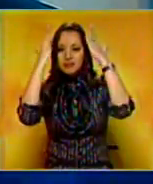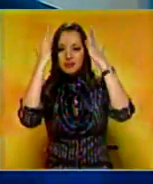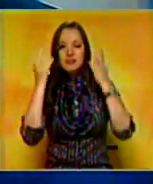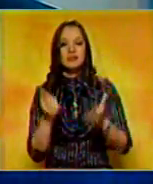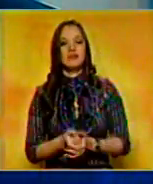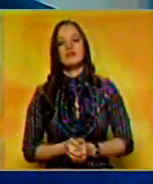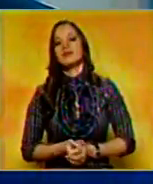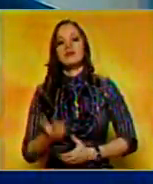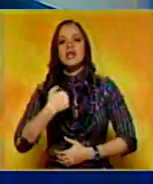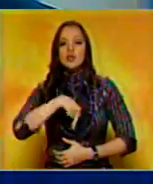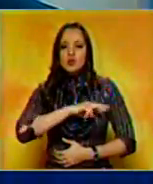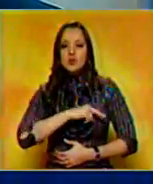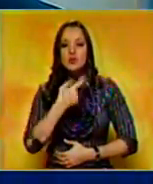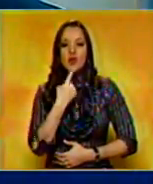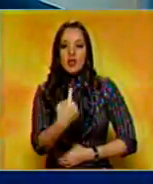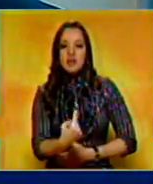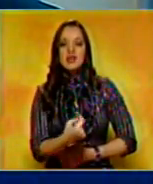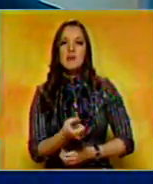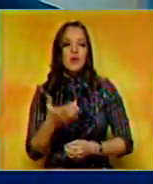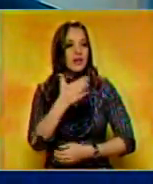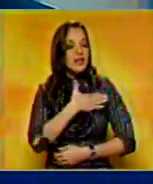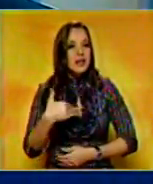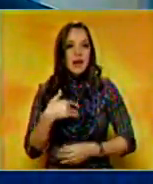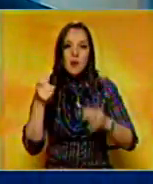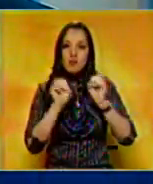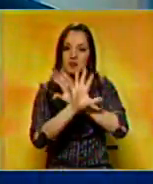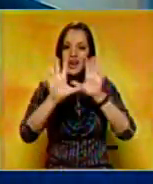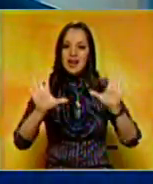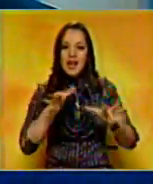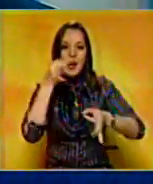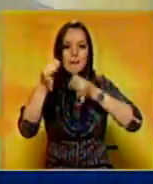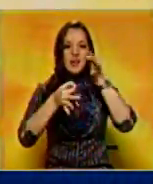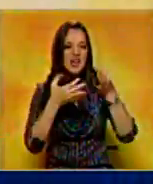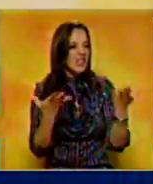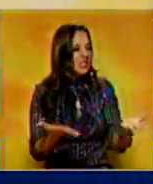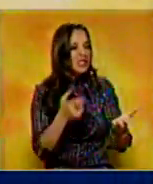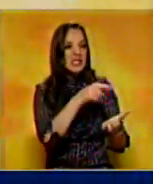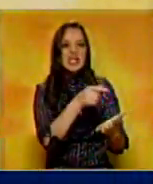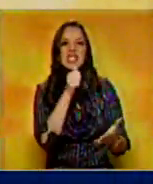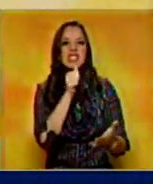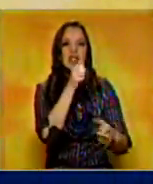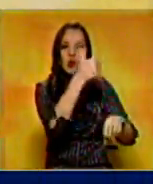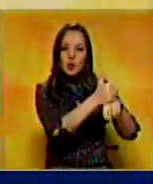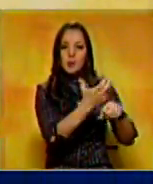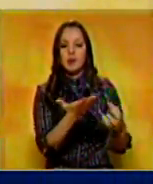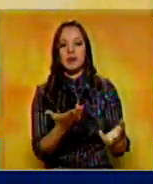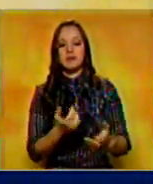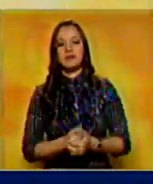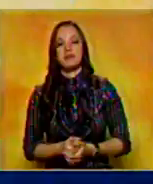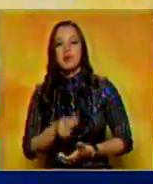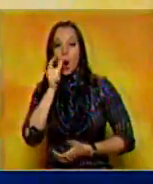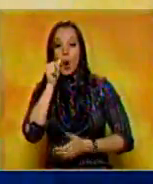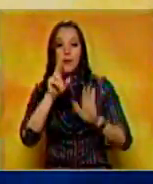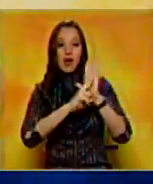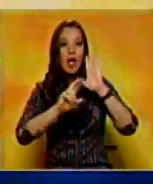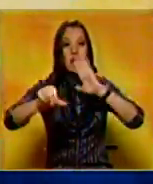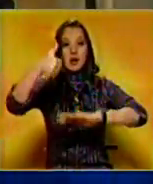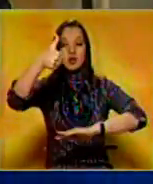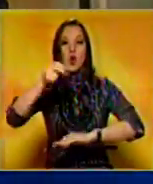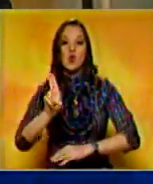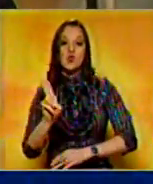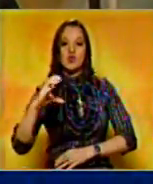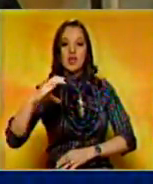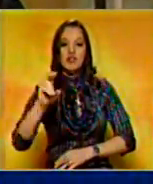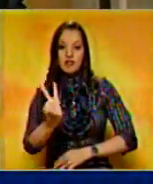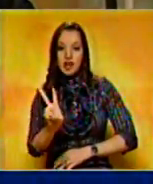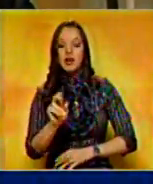abogamos porque pronto se esclarezca y que se llegue hasta las últimas consecuencias con la investigación. El coordinador del rectorado del UCB, Orlando Vizcarrondo, se sumó